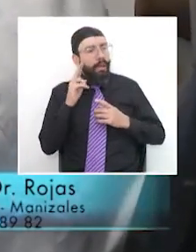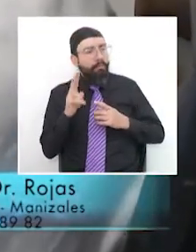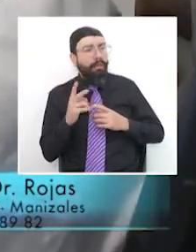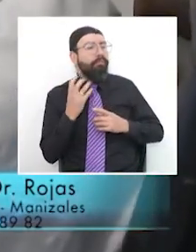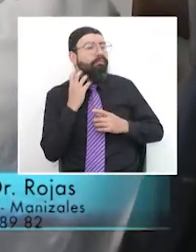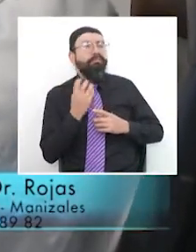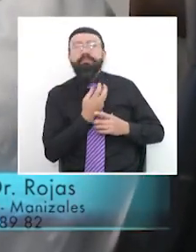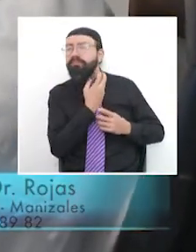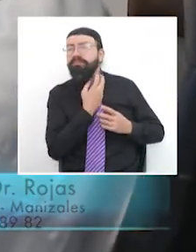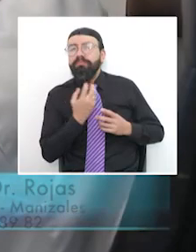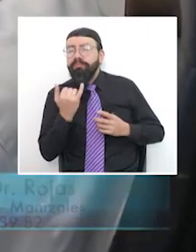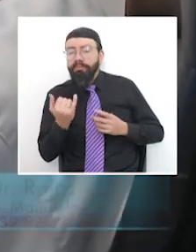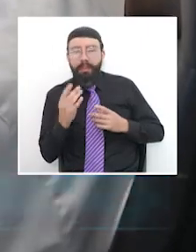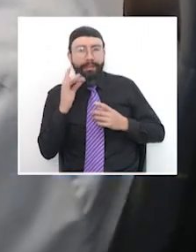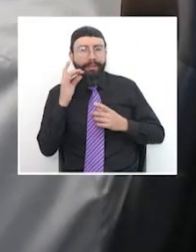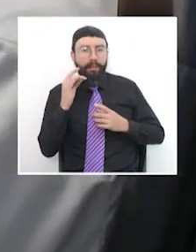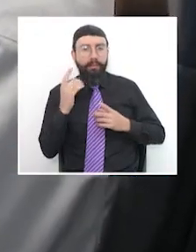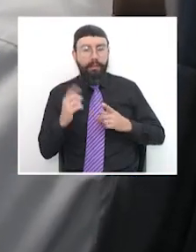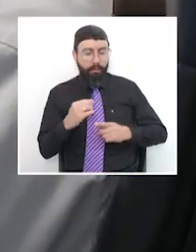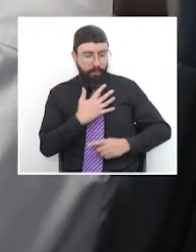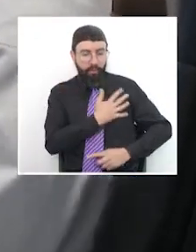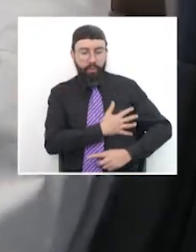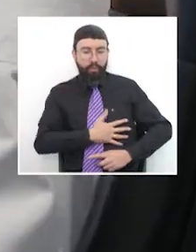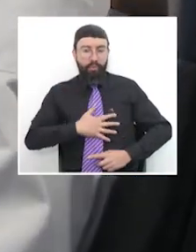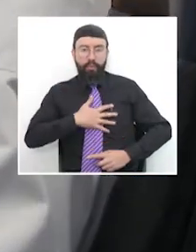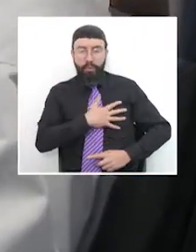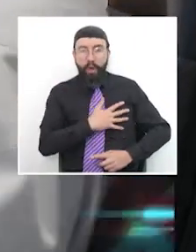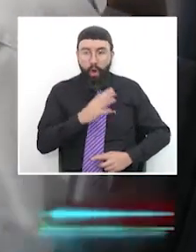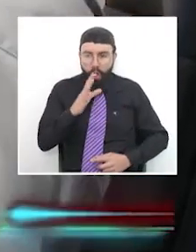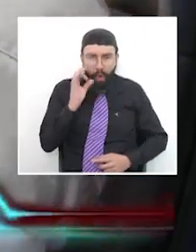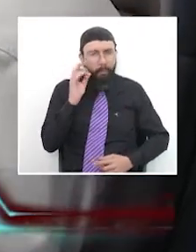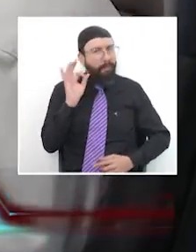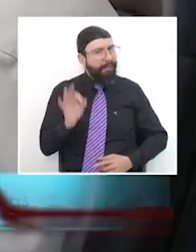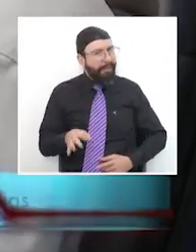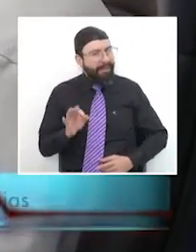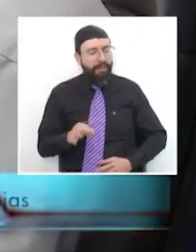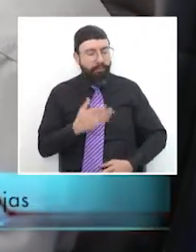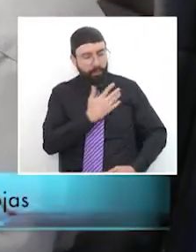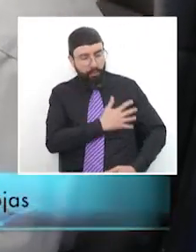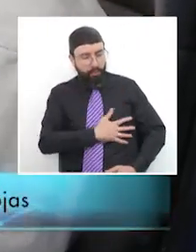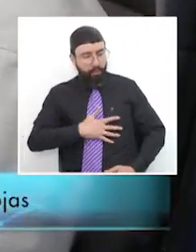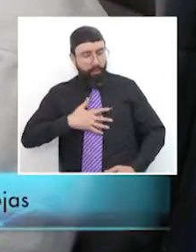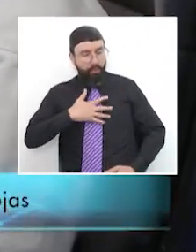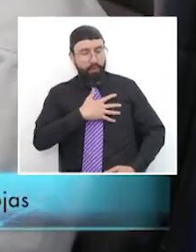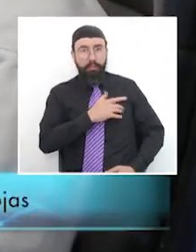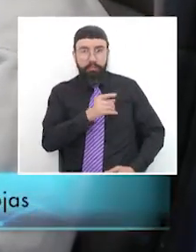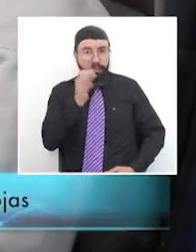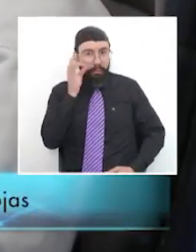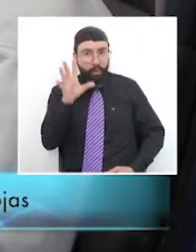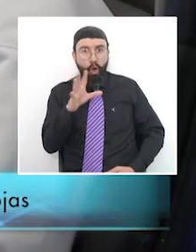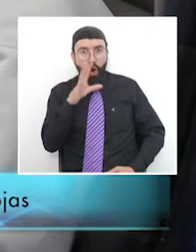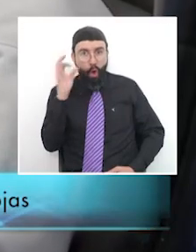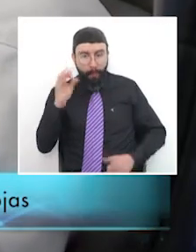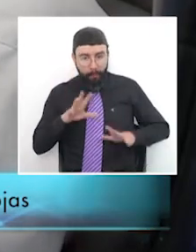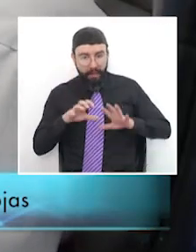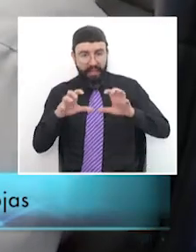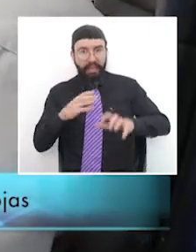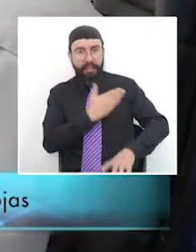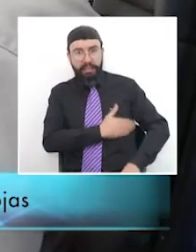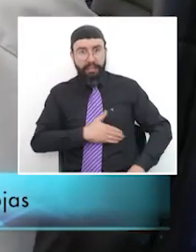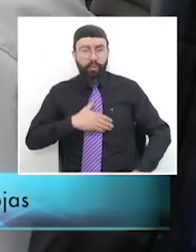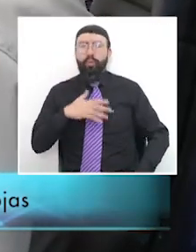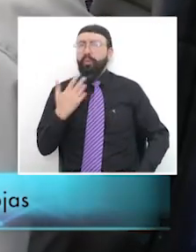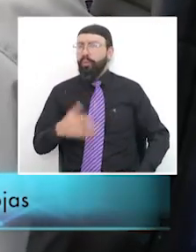sublinguales, como son las mamas. En el hombre siempre las vemos, puesto que es un cáncer muy agresivo. Cuando nos da cáncer de seno es